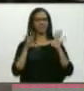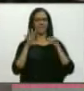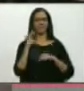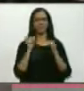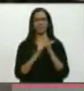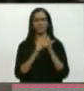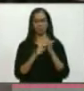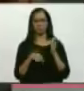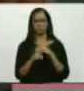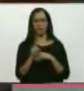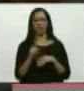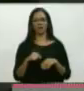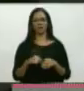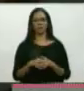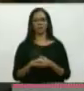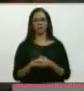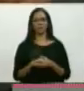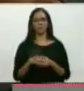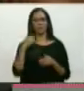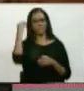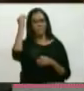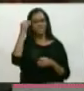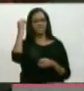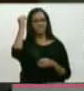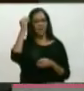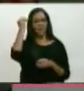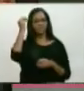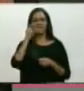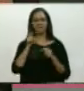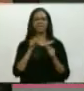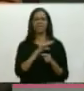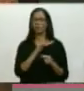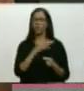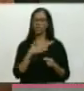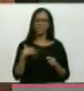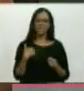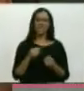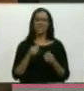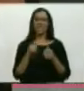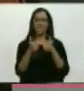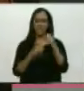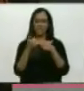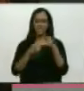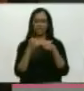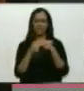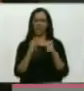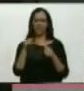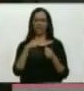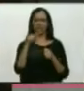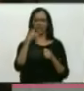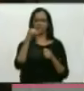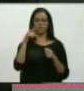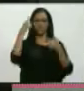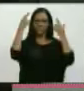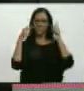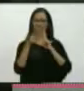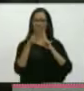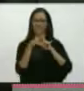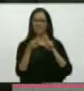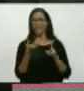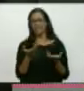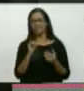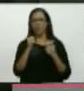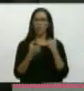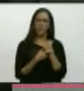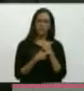esta y pensamos algo. Mira, si la gente no quiere escribir arroba la zurda de Chávez, mándenos qué etiqueta sugiere entre Guaidó y